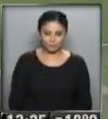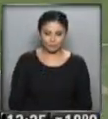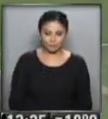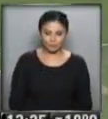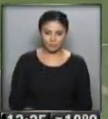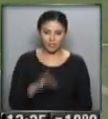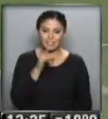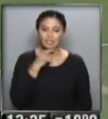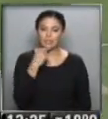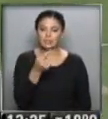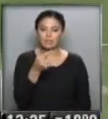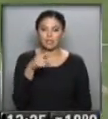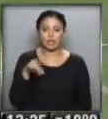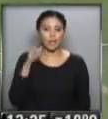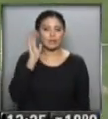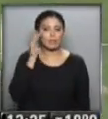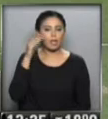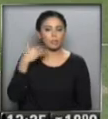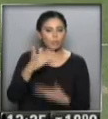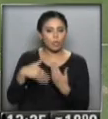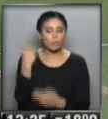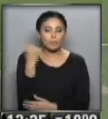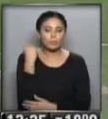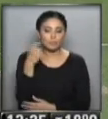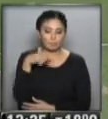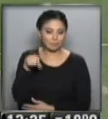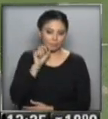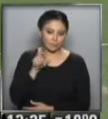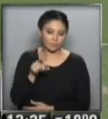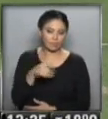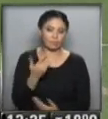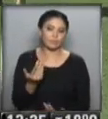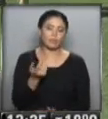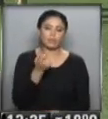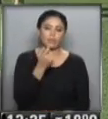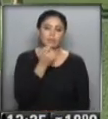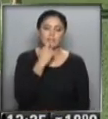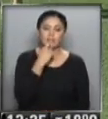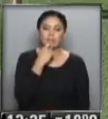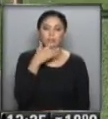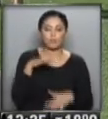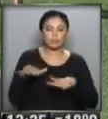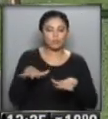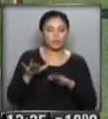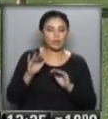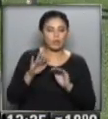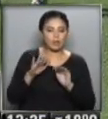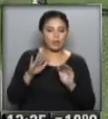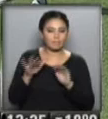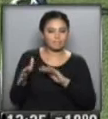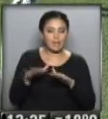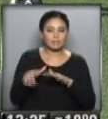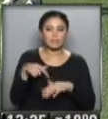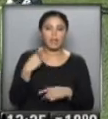Sí que es un jugador importante para ellos, pero me parece que cuando tenés estos tipos de situaciones, de